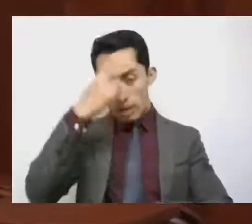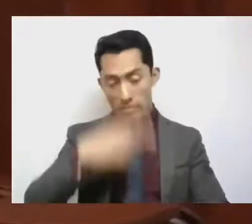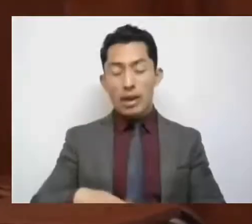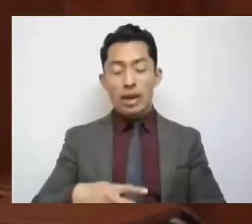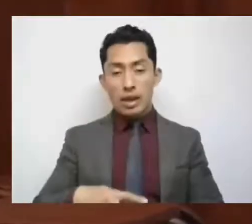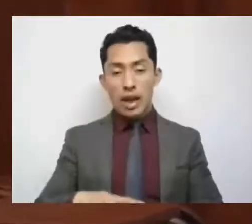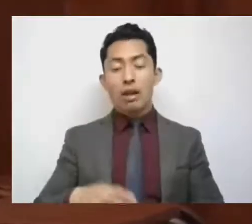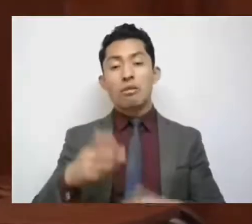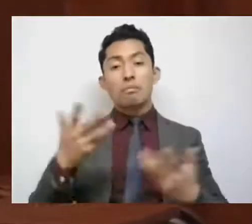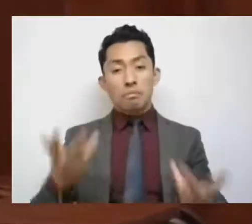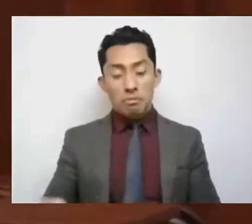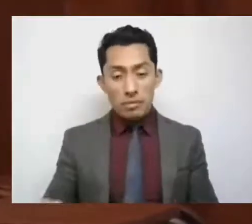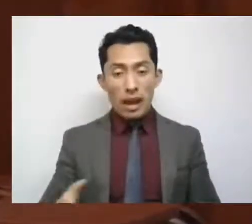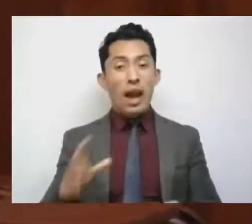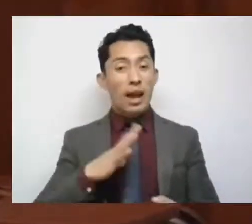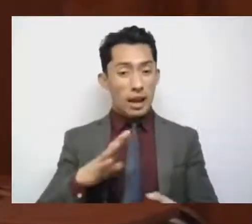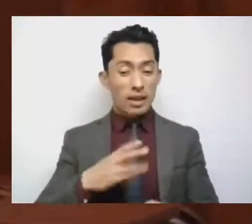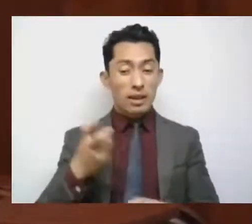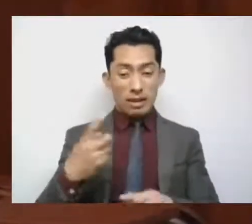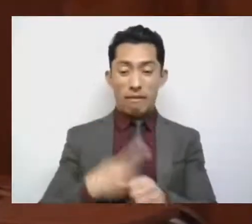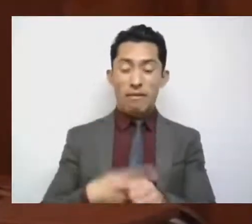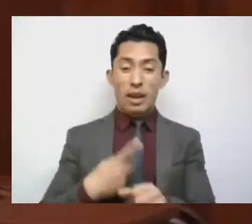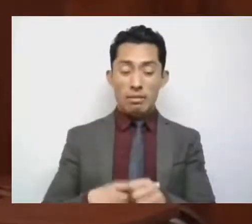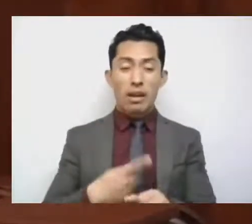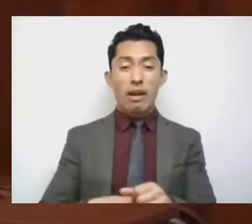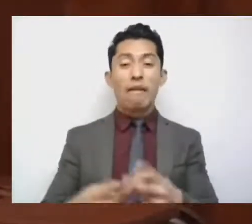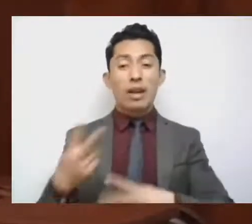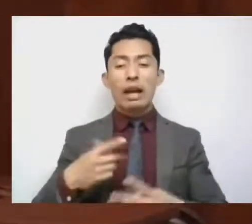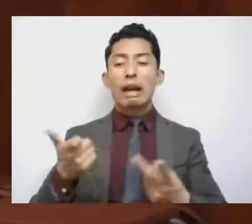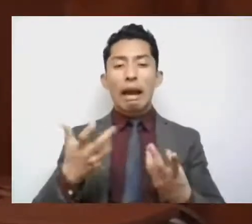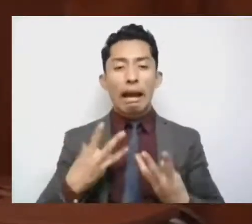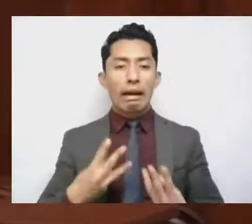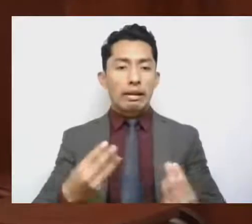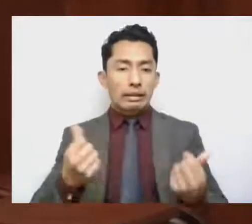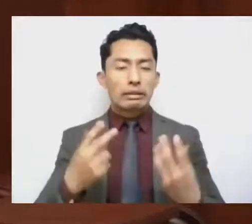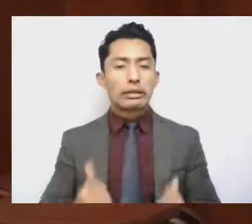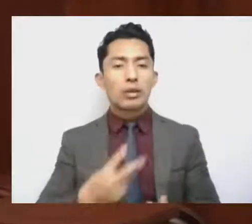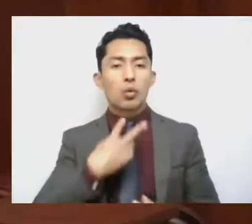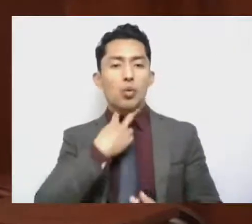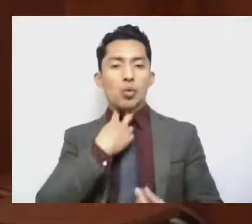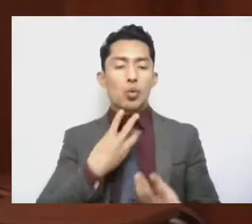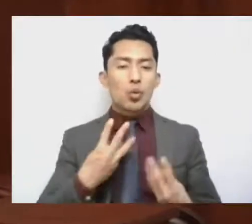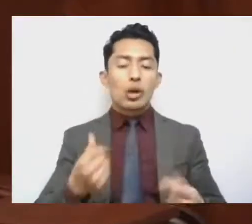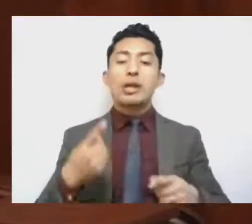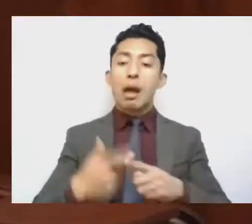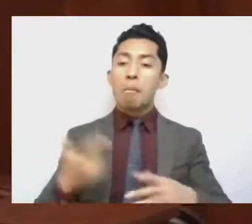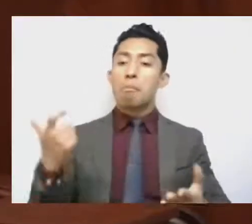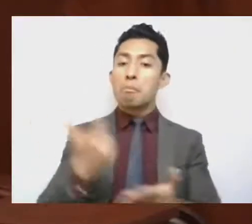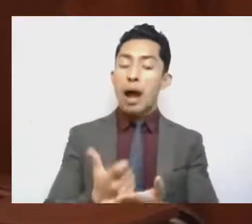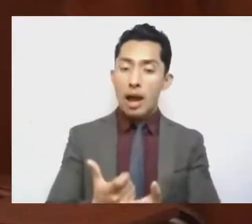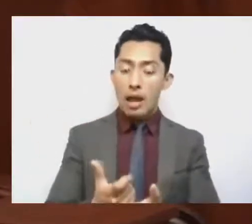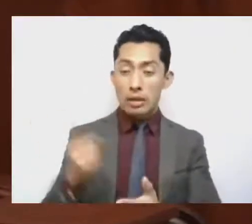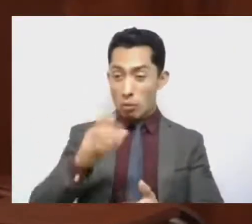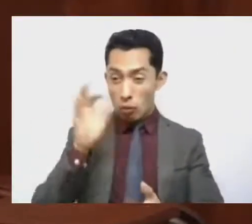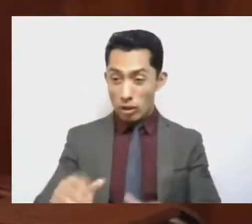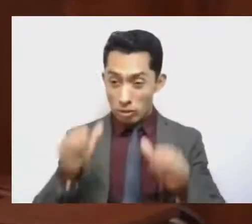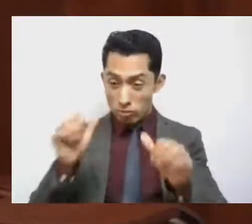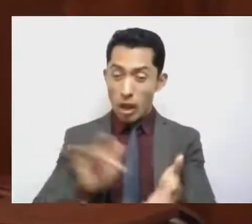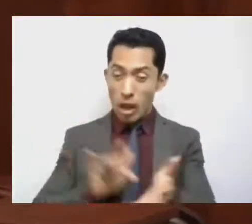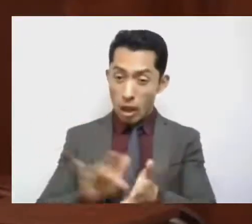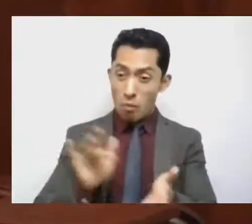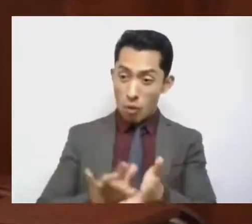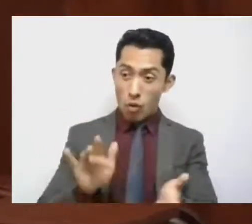de ser una enfermedad que ocasiona gastos catastróficos, no está cubierta su atención al 100% por